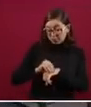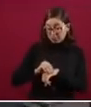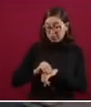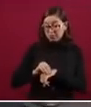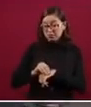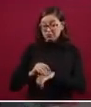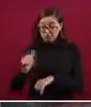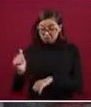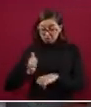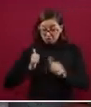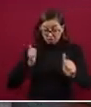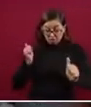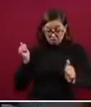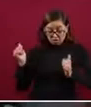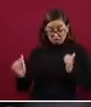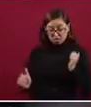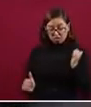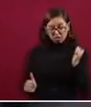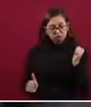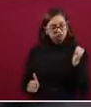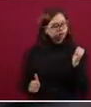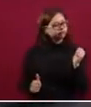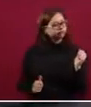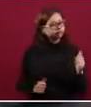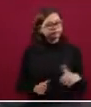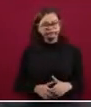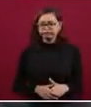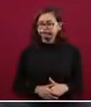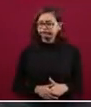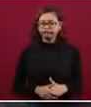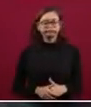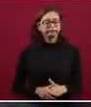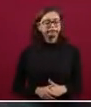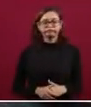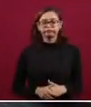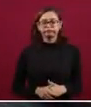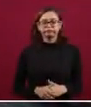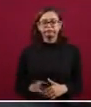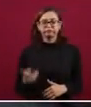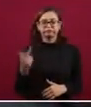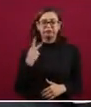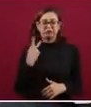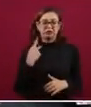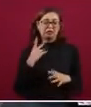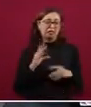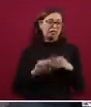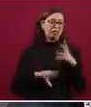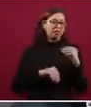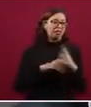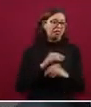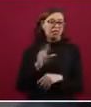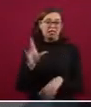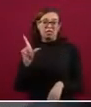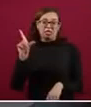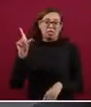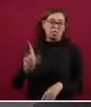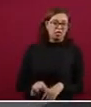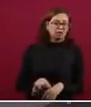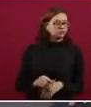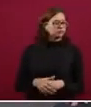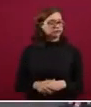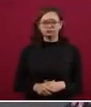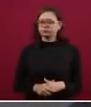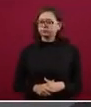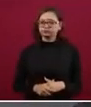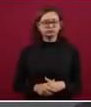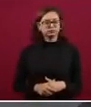al oportunismo y a la politiquería, que